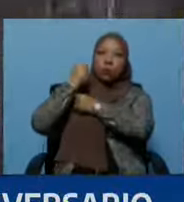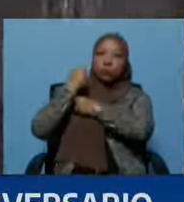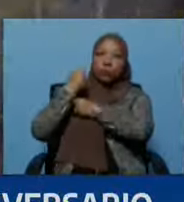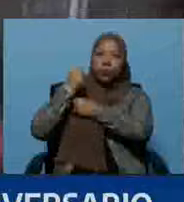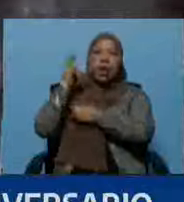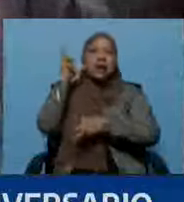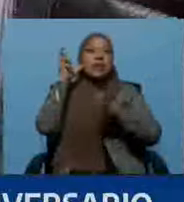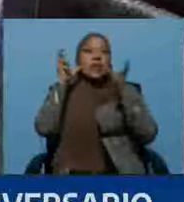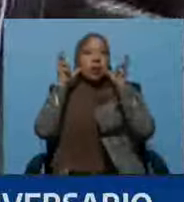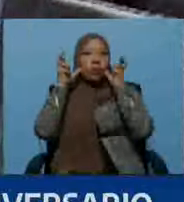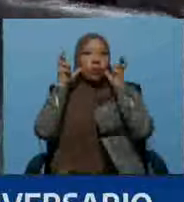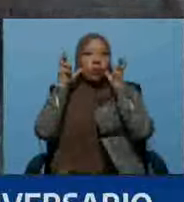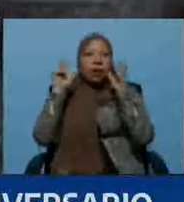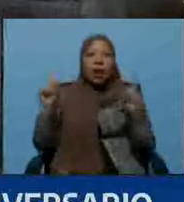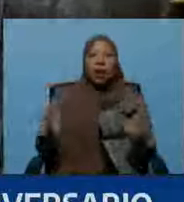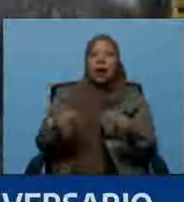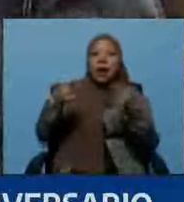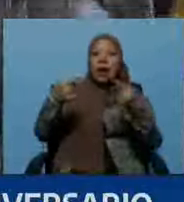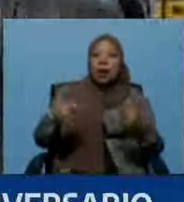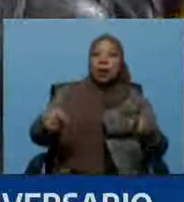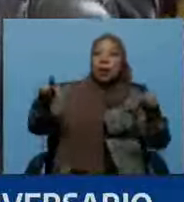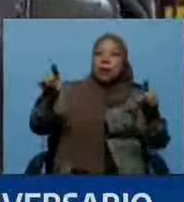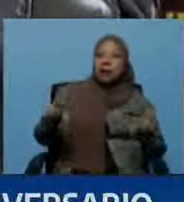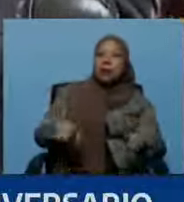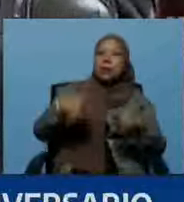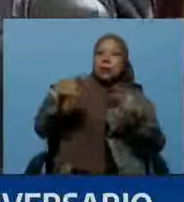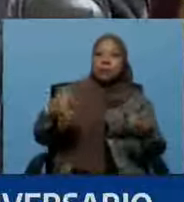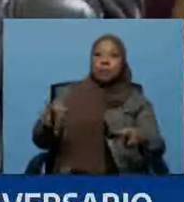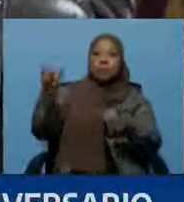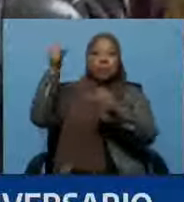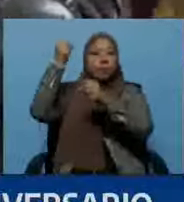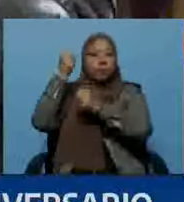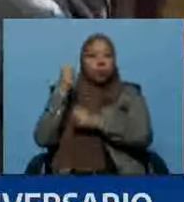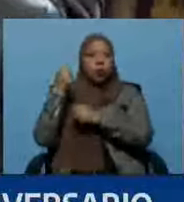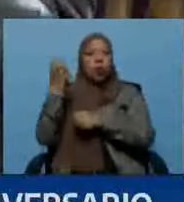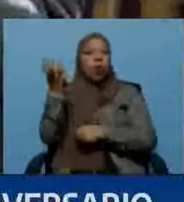Venezuela, comandante en jefe de la Fuerza Armada Nacional Bolivariana, al puesto general de comando.